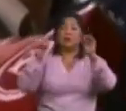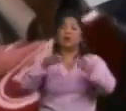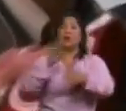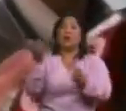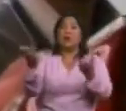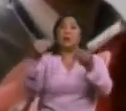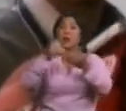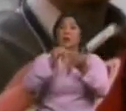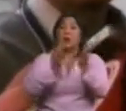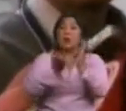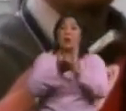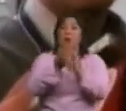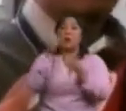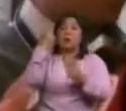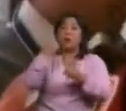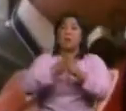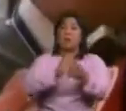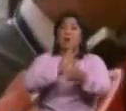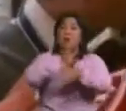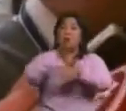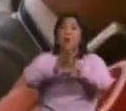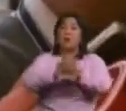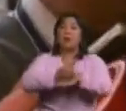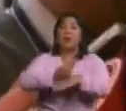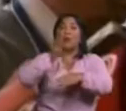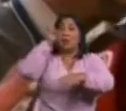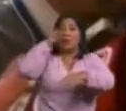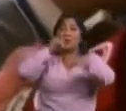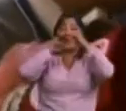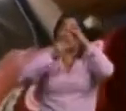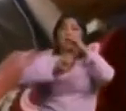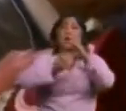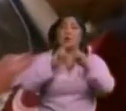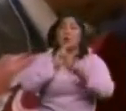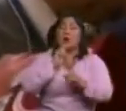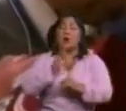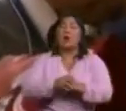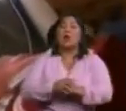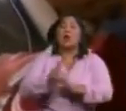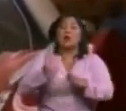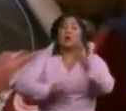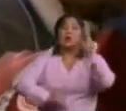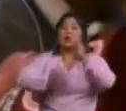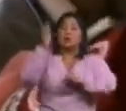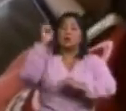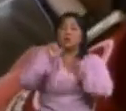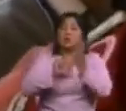Renovable y un mes después también el de Minería. Era el superministro.